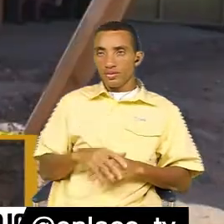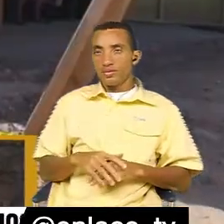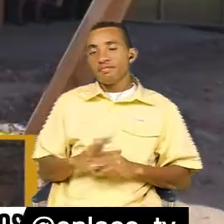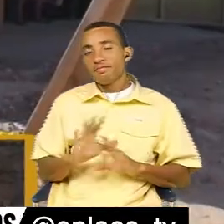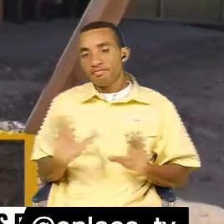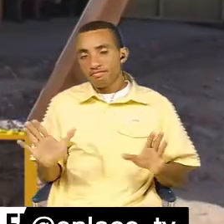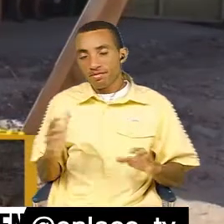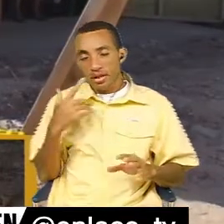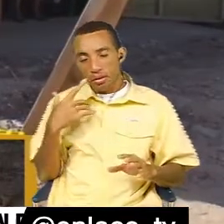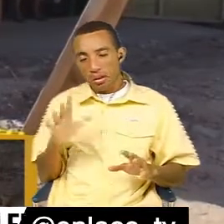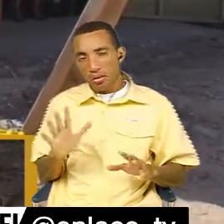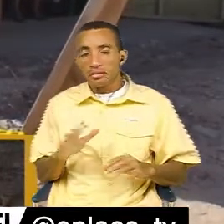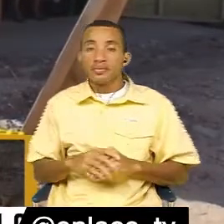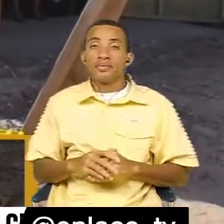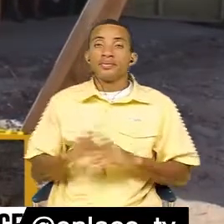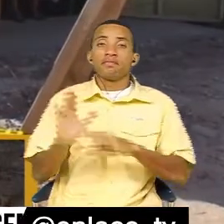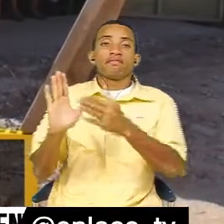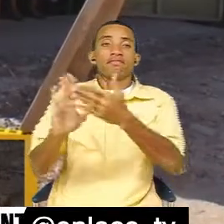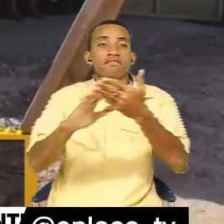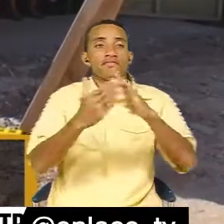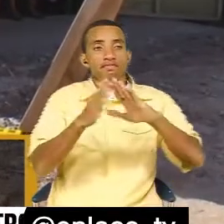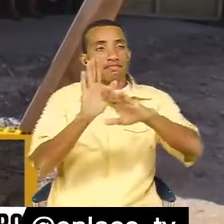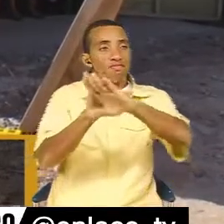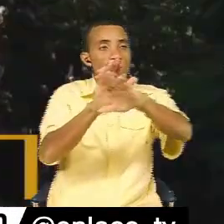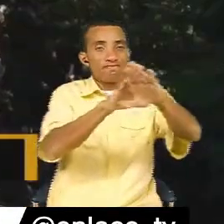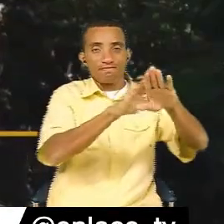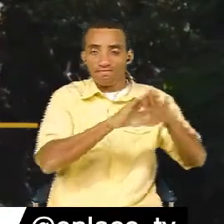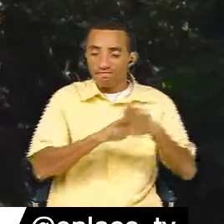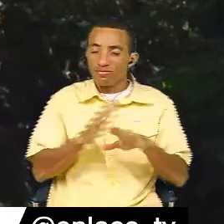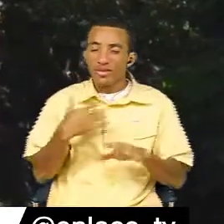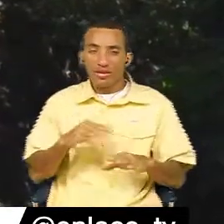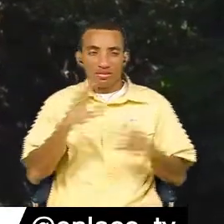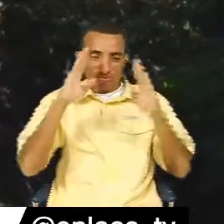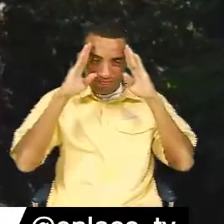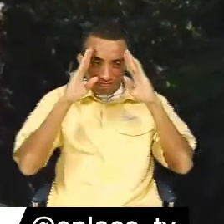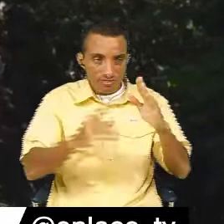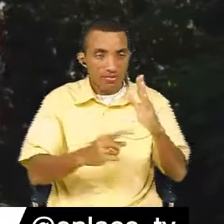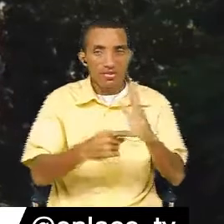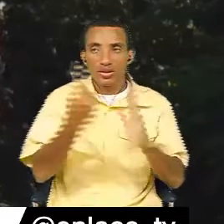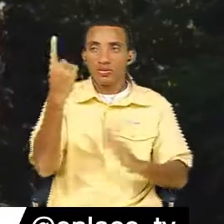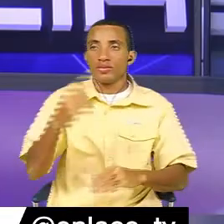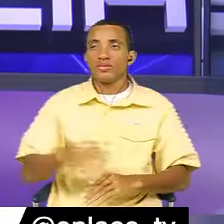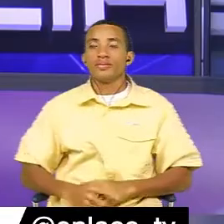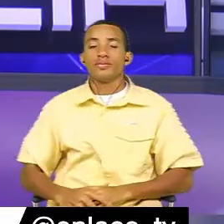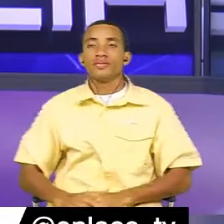vamos a ver. El llamado de la comunidad es a las autoridades para que atiendan este caso de forma urgente.